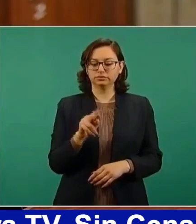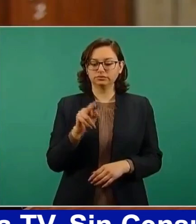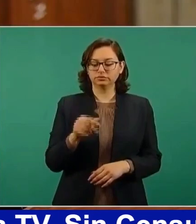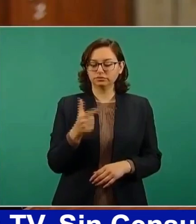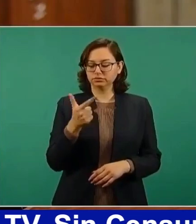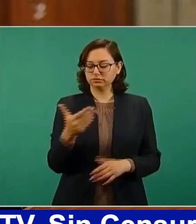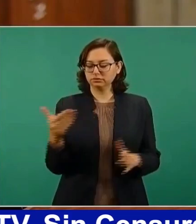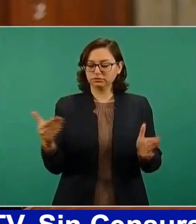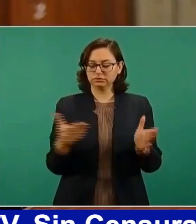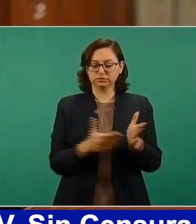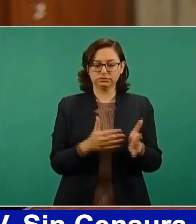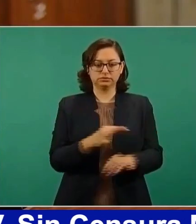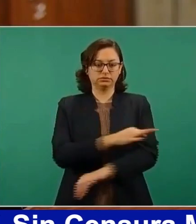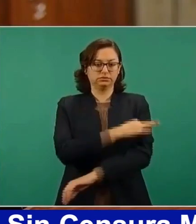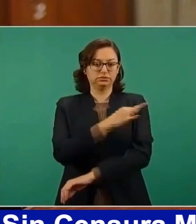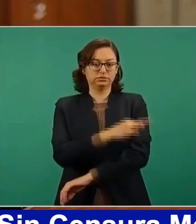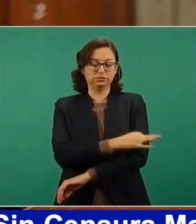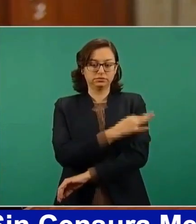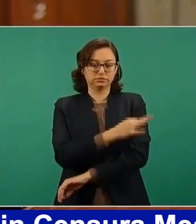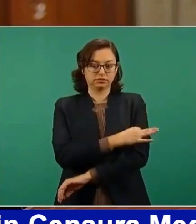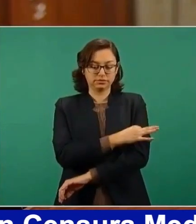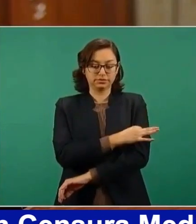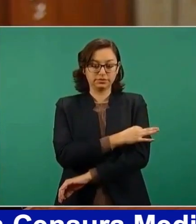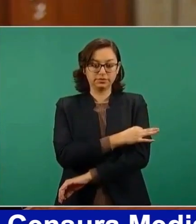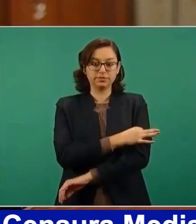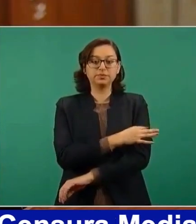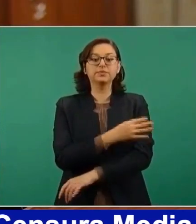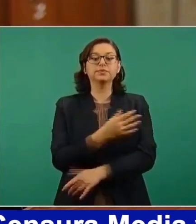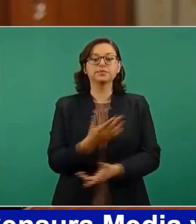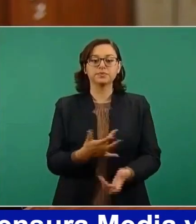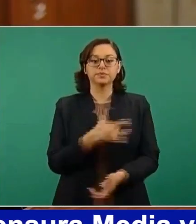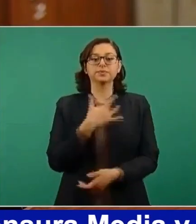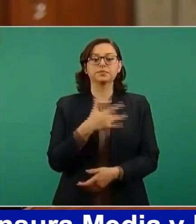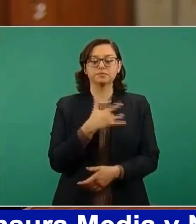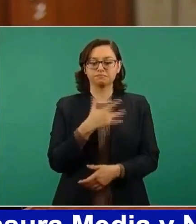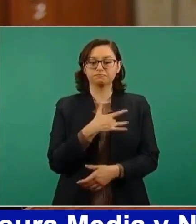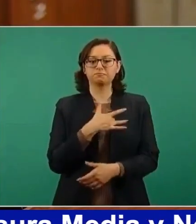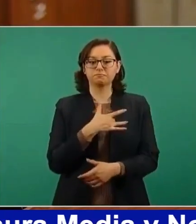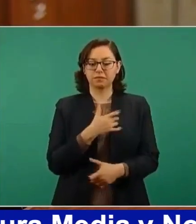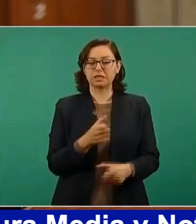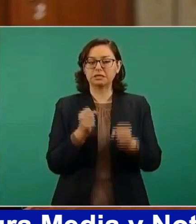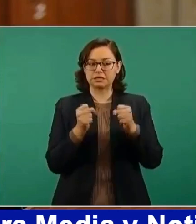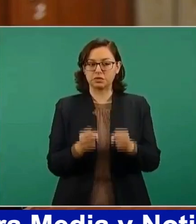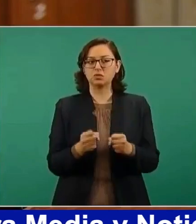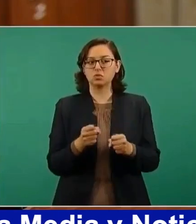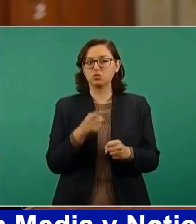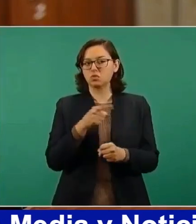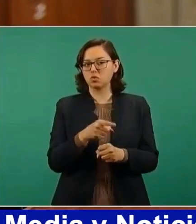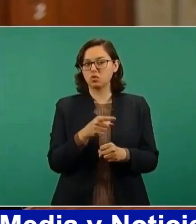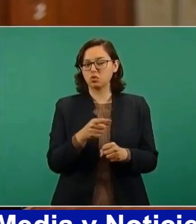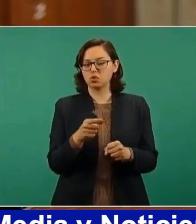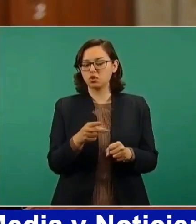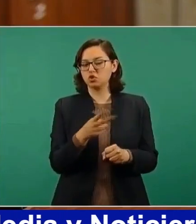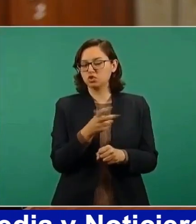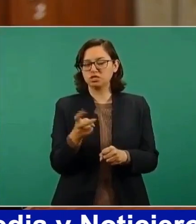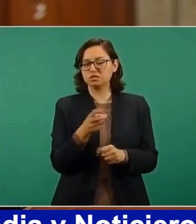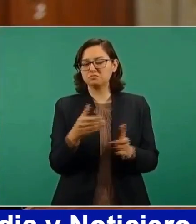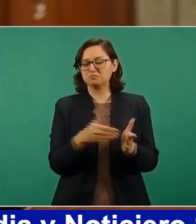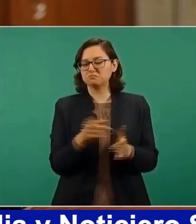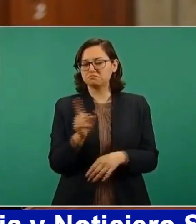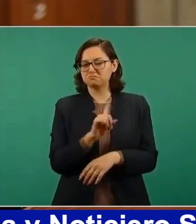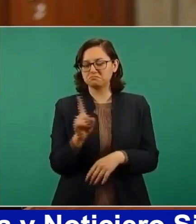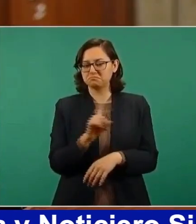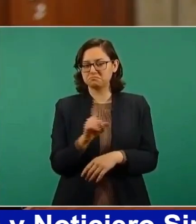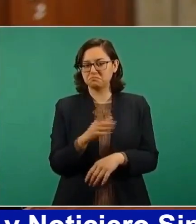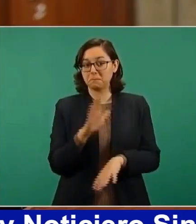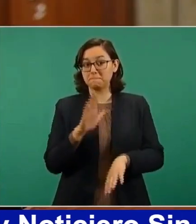287,000 dosis aplicadas, y tenemos la seguridad de que este número cambia porque el corte, como ustedes saben,